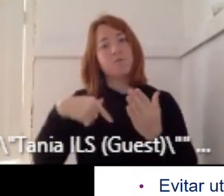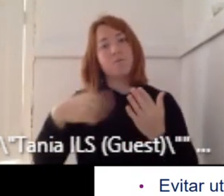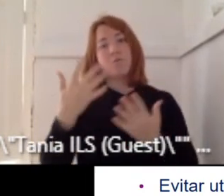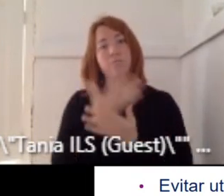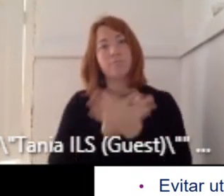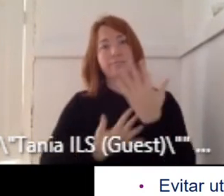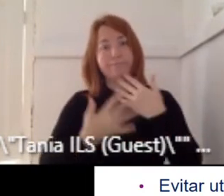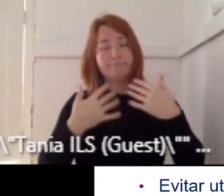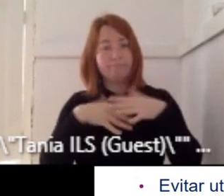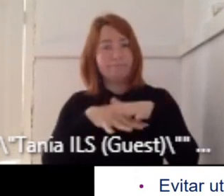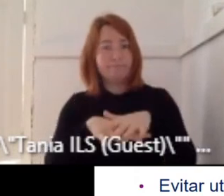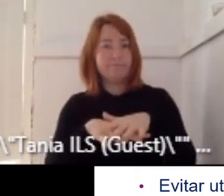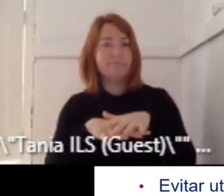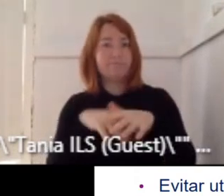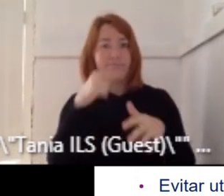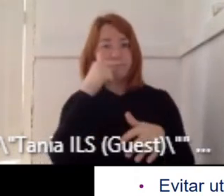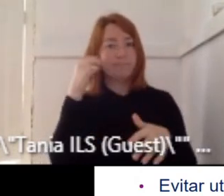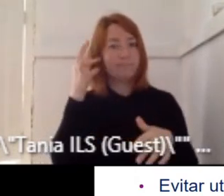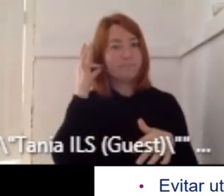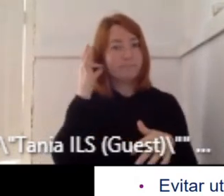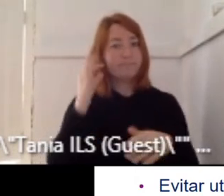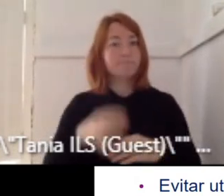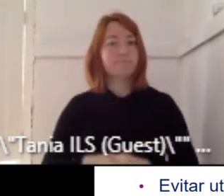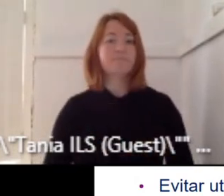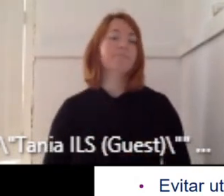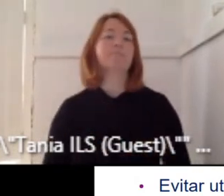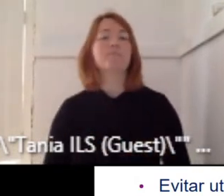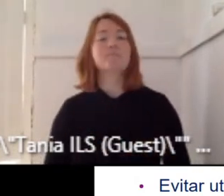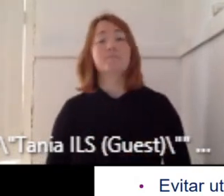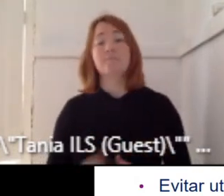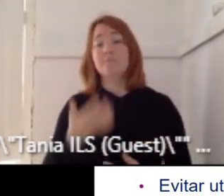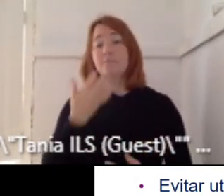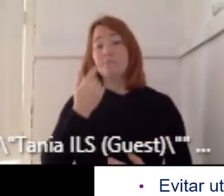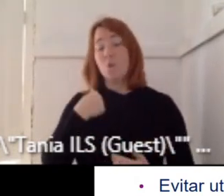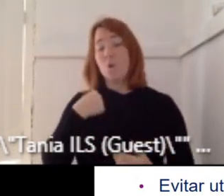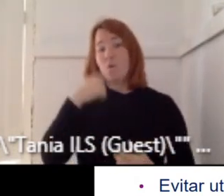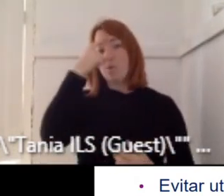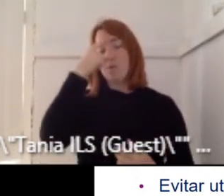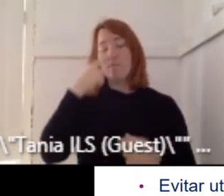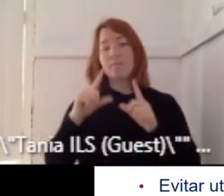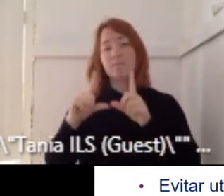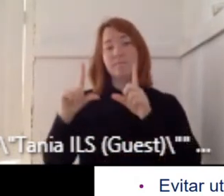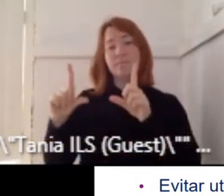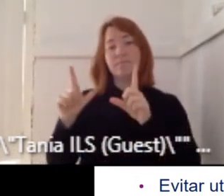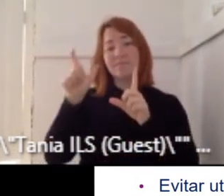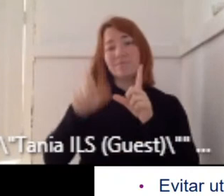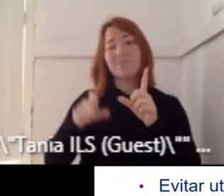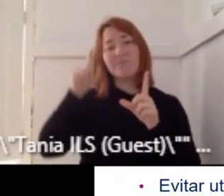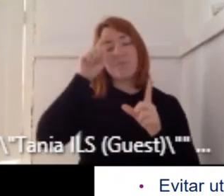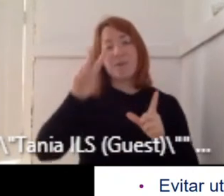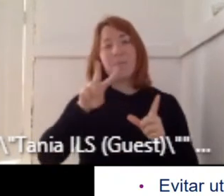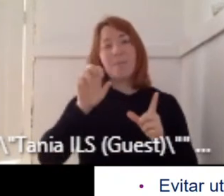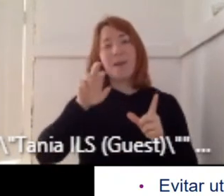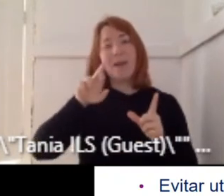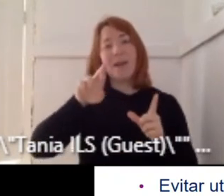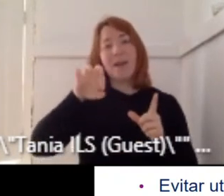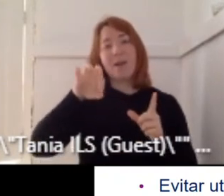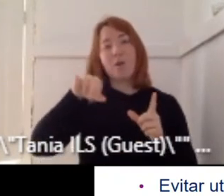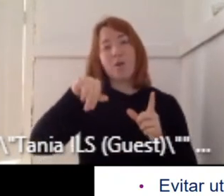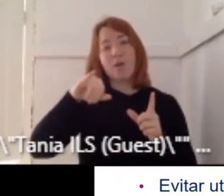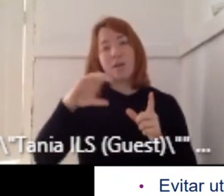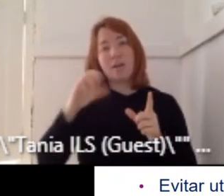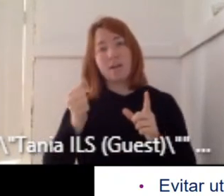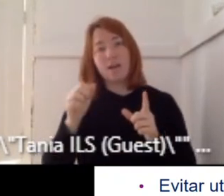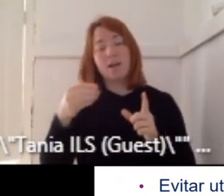nos propone la profesora Helen Goste. Y aquí yo he puesto una imagen de Verónica Boquete, que es